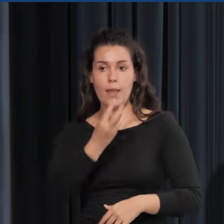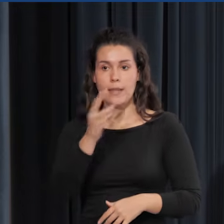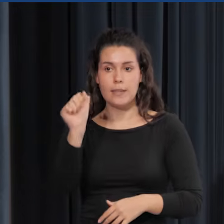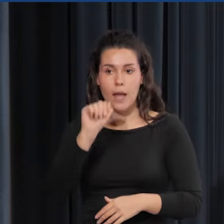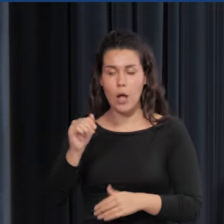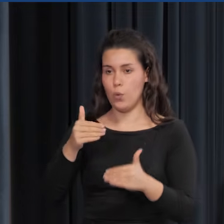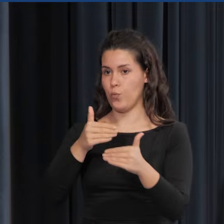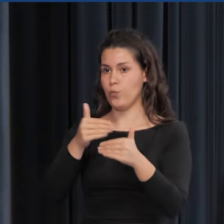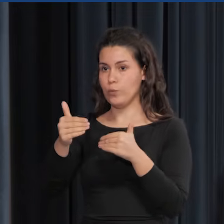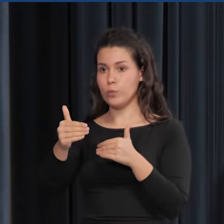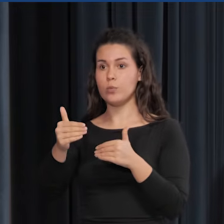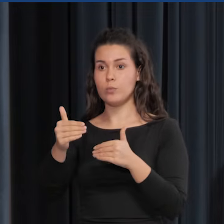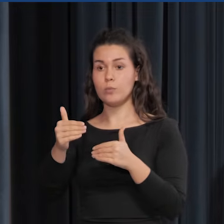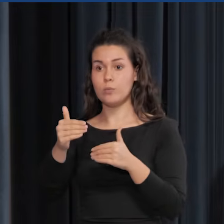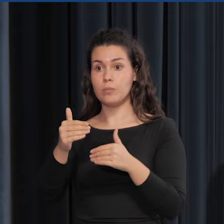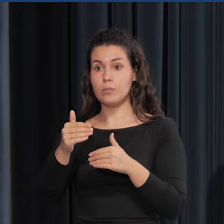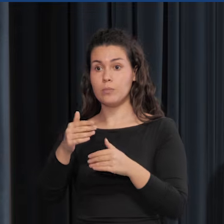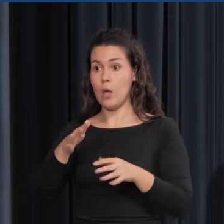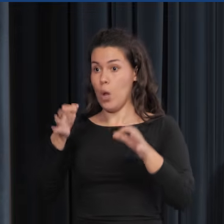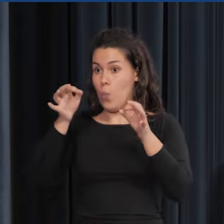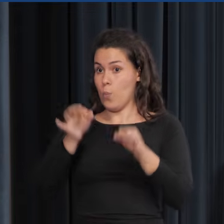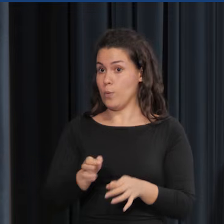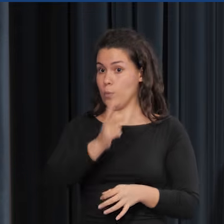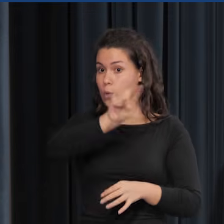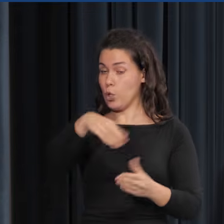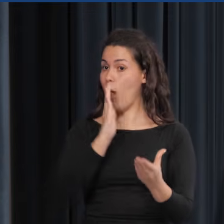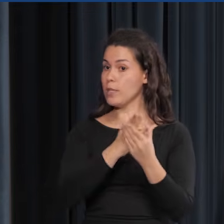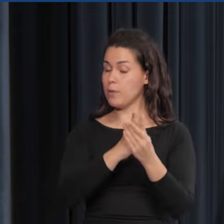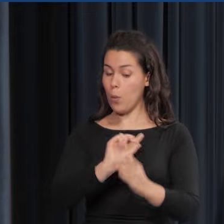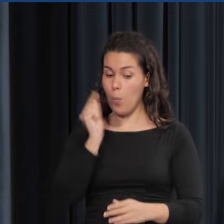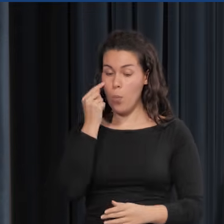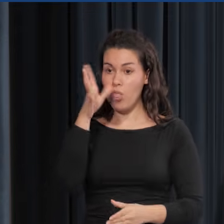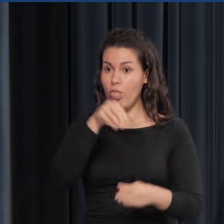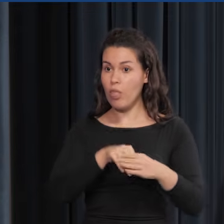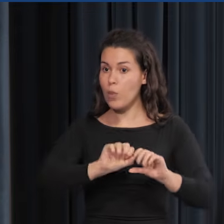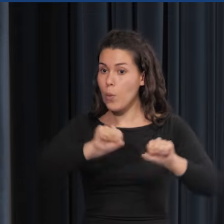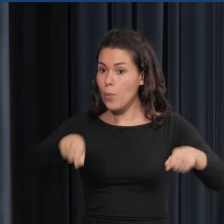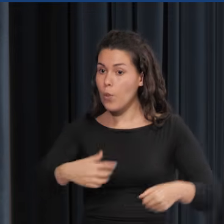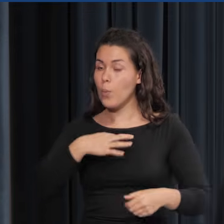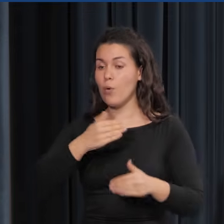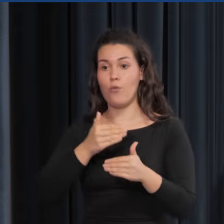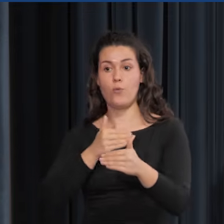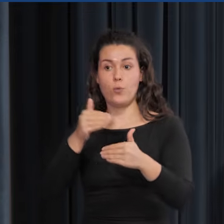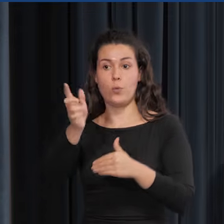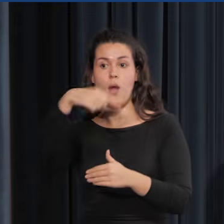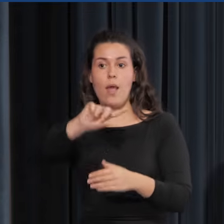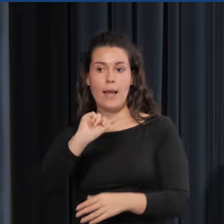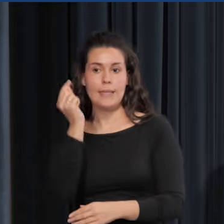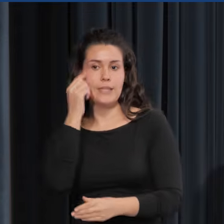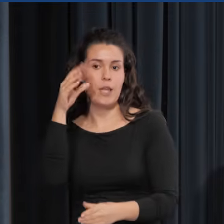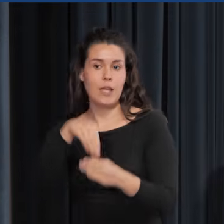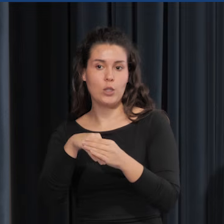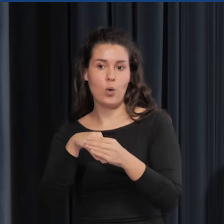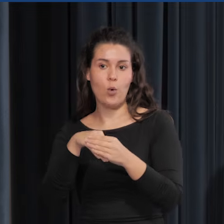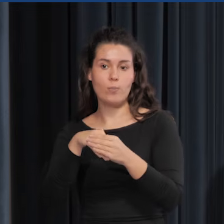años, encuentren, igual que hemos encontrado nosotras el archivador vacío, pues que lo encuentren lleno de